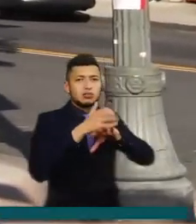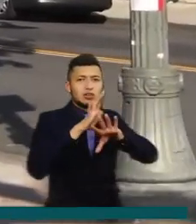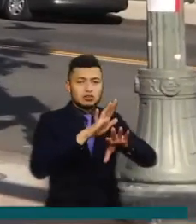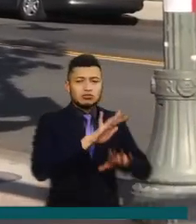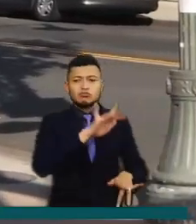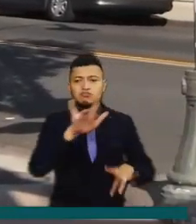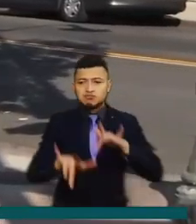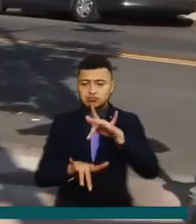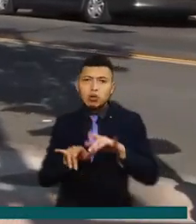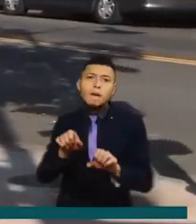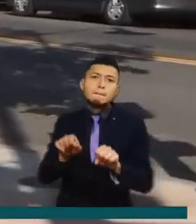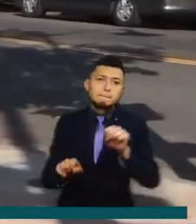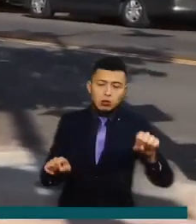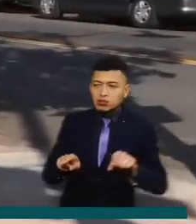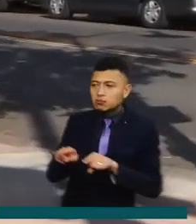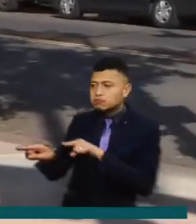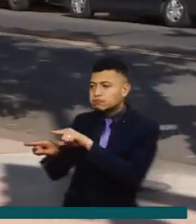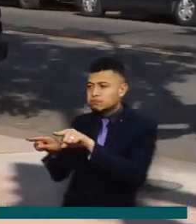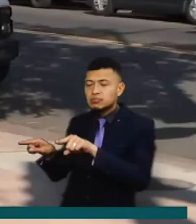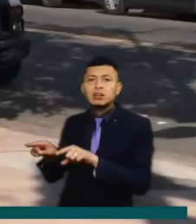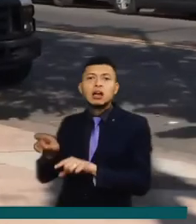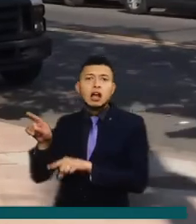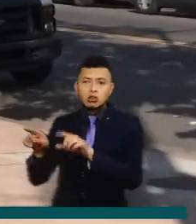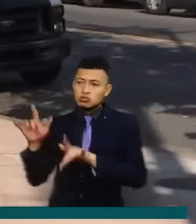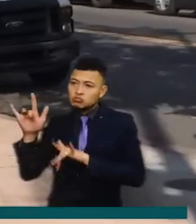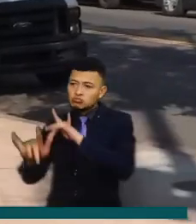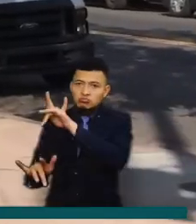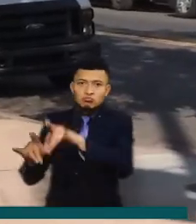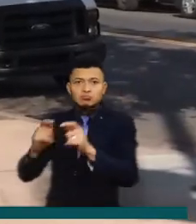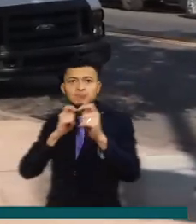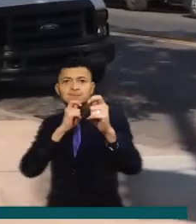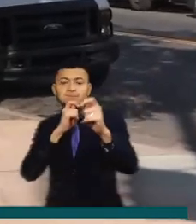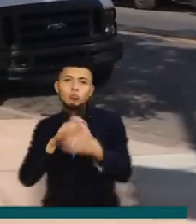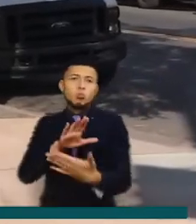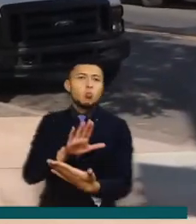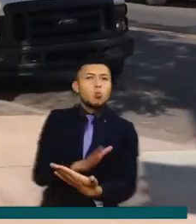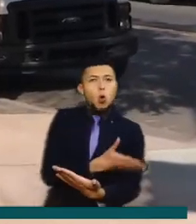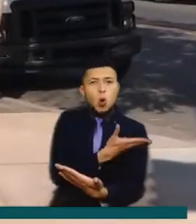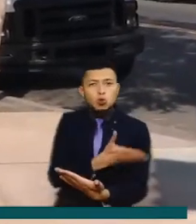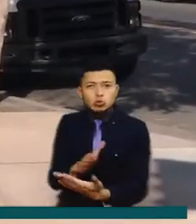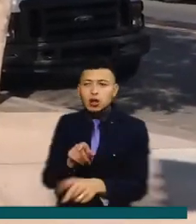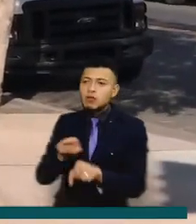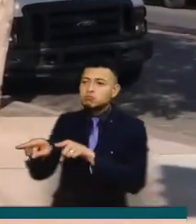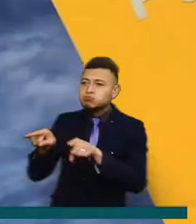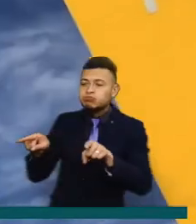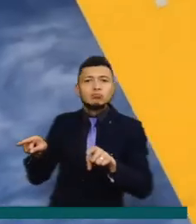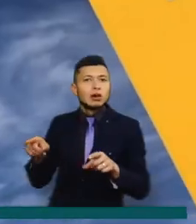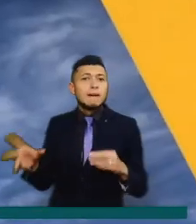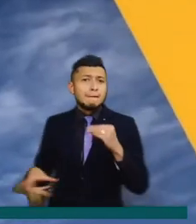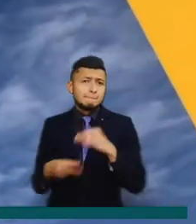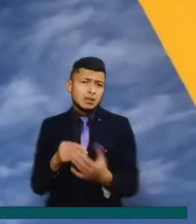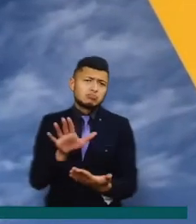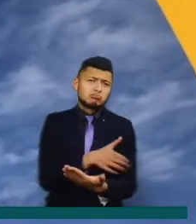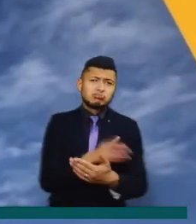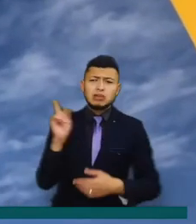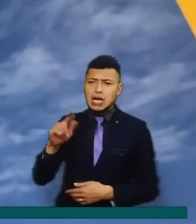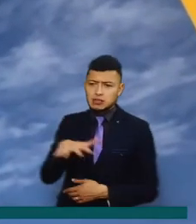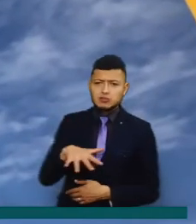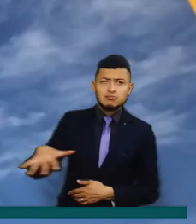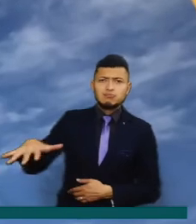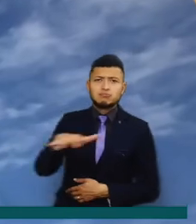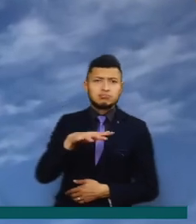se cree que también alguno de los Fernández. Habrá música de mariachi y cantarán los temas que por décadas los